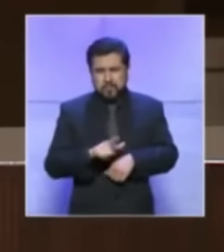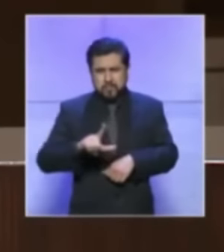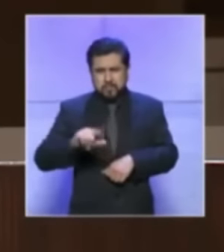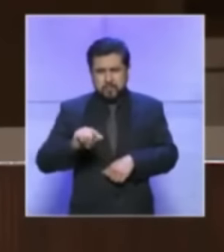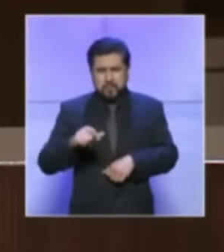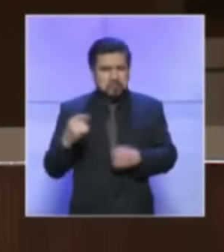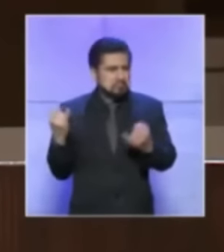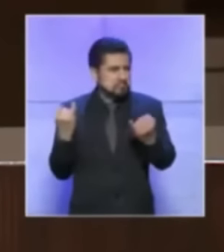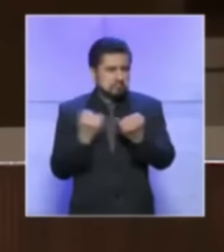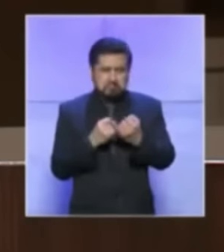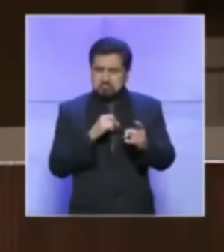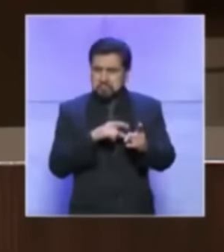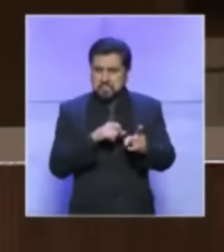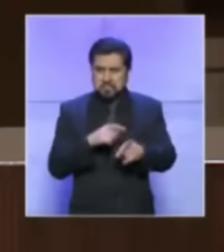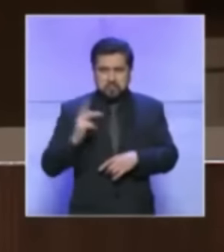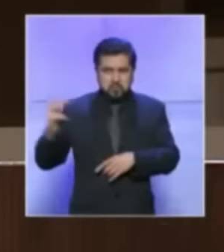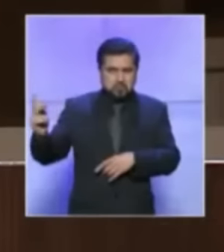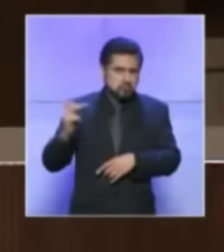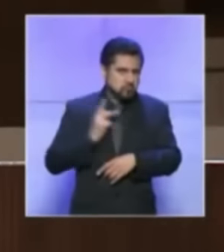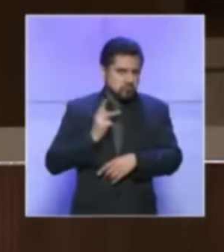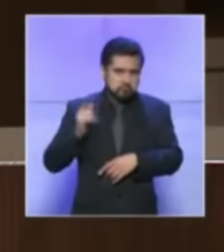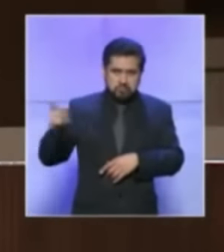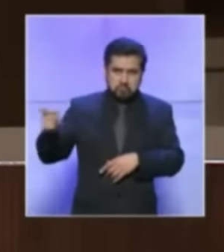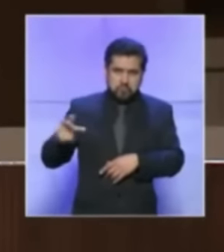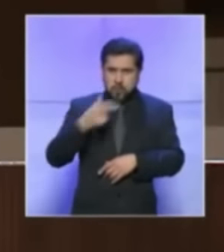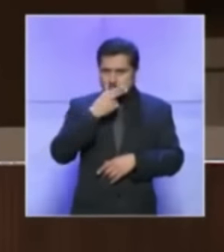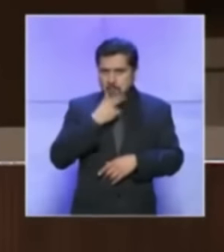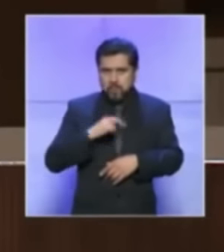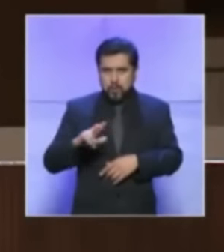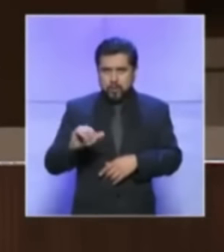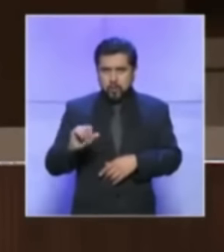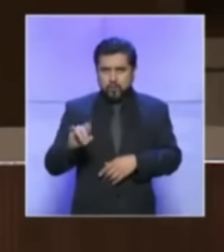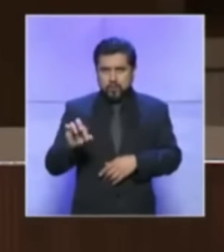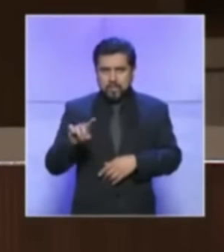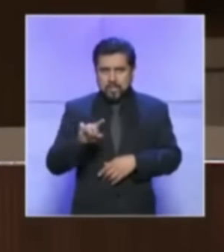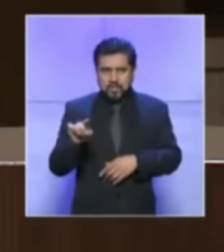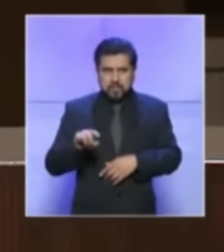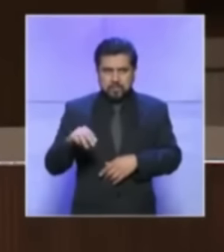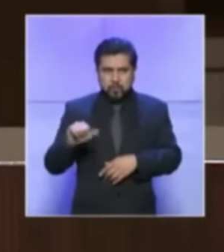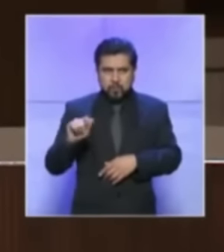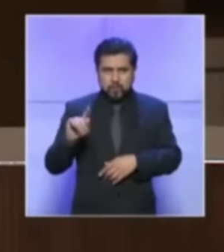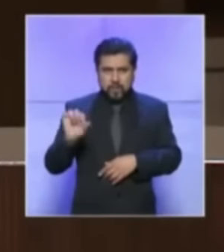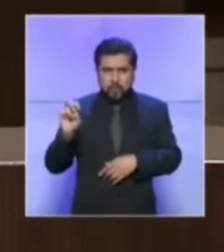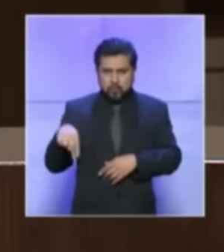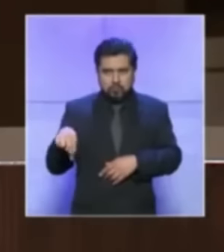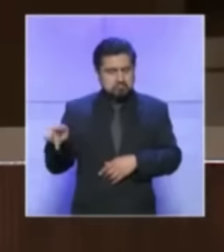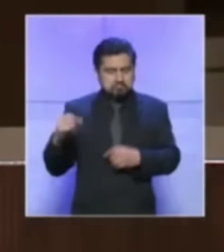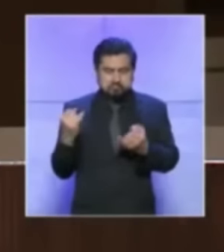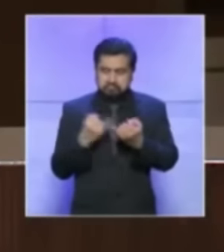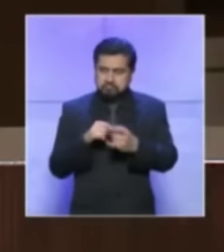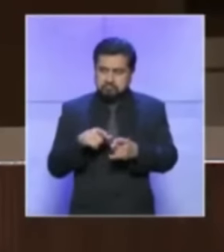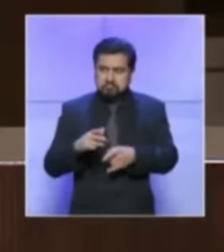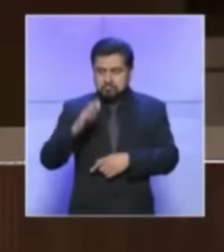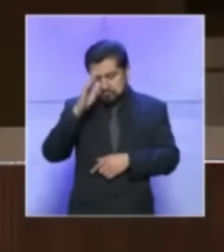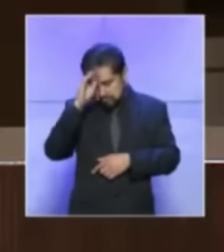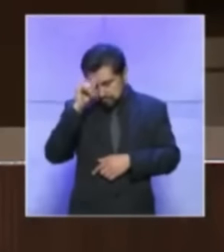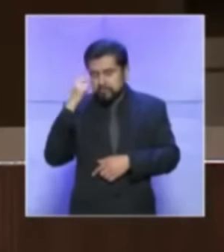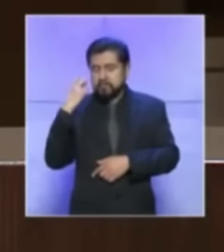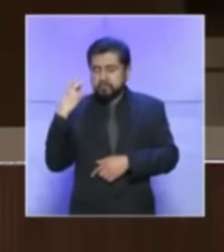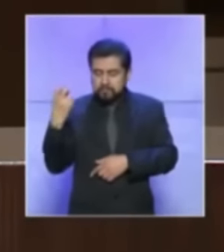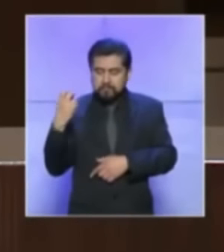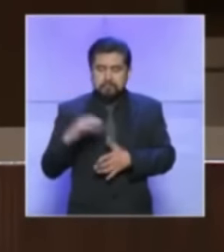Comparto lo ya señalado por el magistrado Rodríguez Mondragón. Y estimo que en este